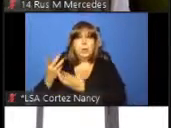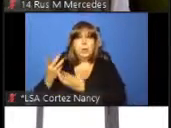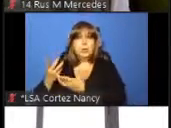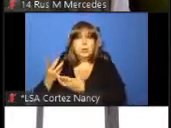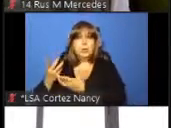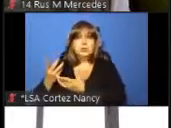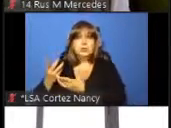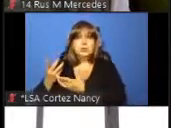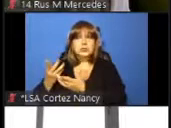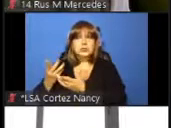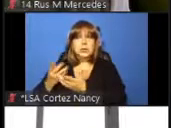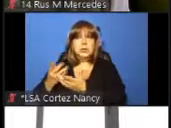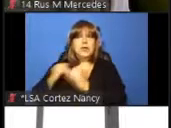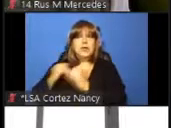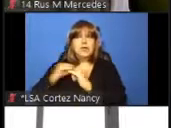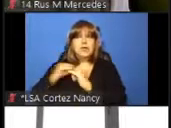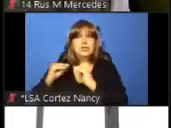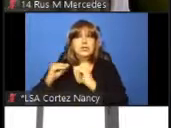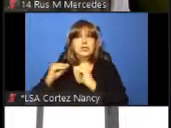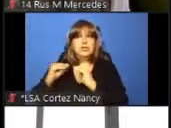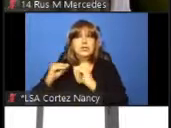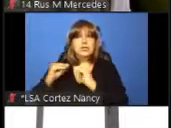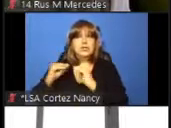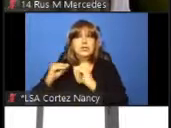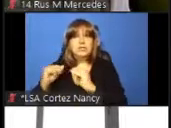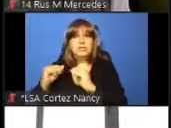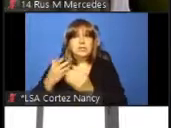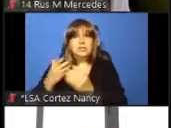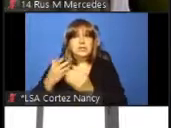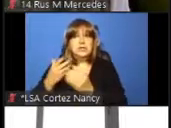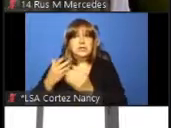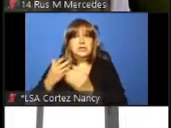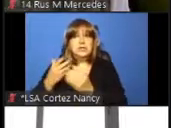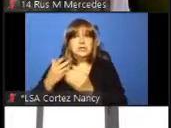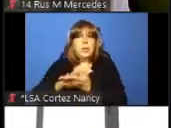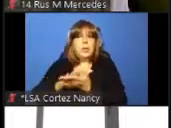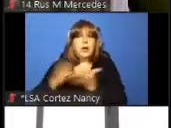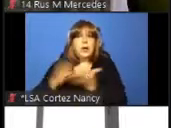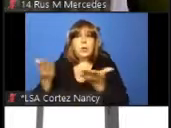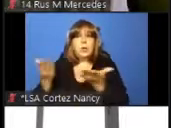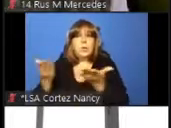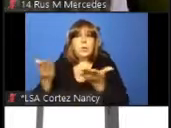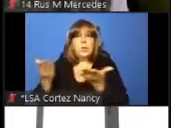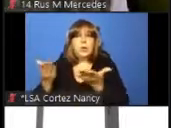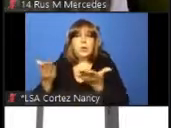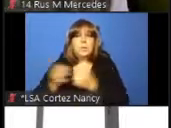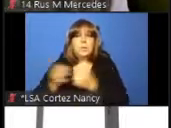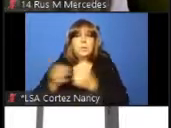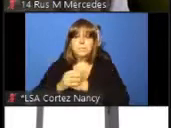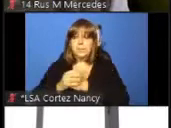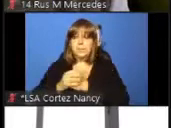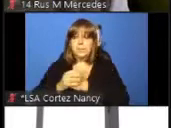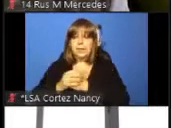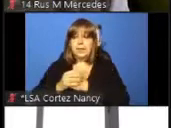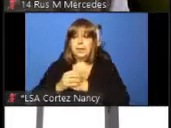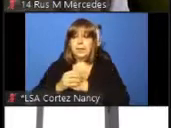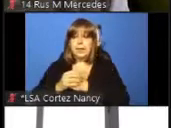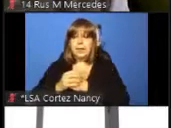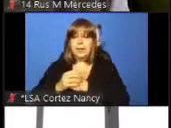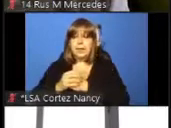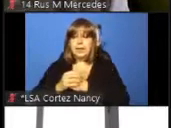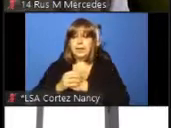tiempo que no tiene ninguna forma de comprobarse y que a lo que voy es que tampoco es neutral sino que es un caso